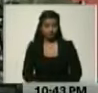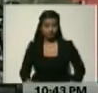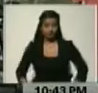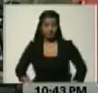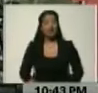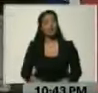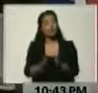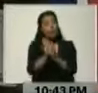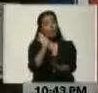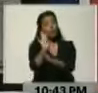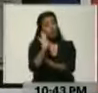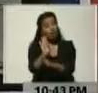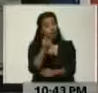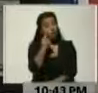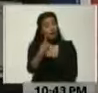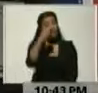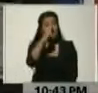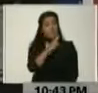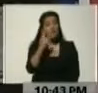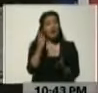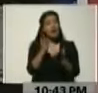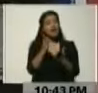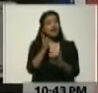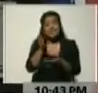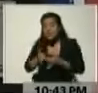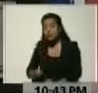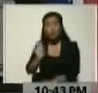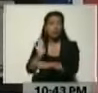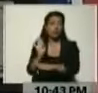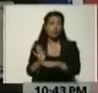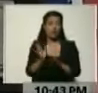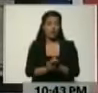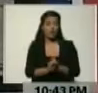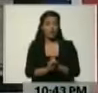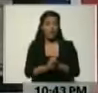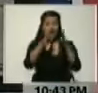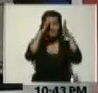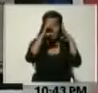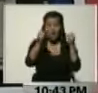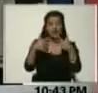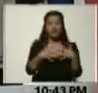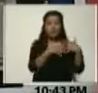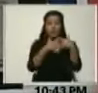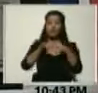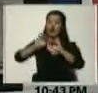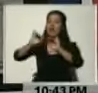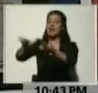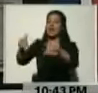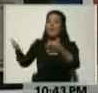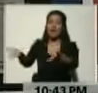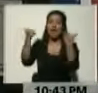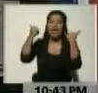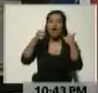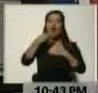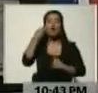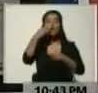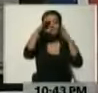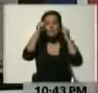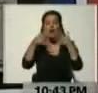Tengan cuidado con esto. Cuiden a sus hijos. Embajada Norteamericana convoca programa Jóvenes Embajadores